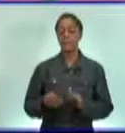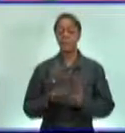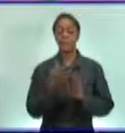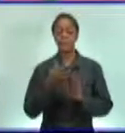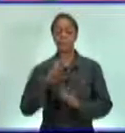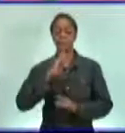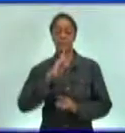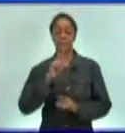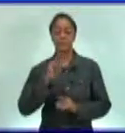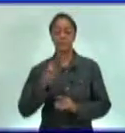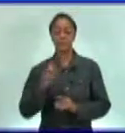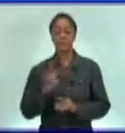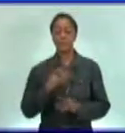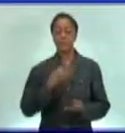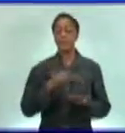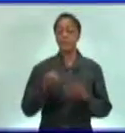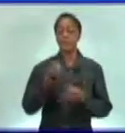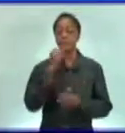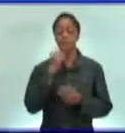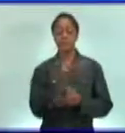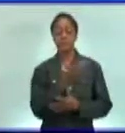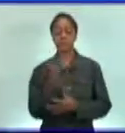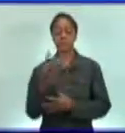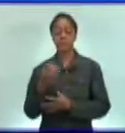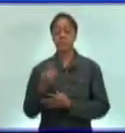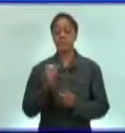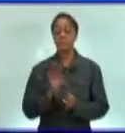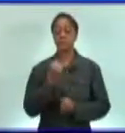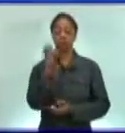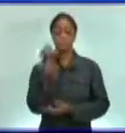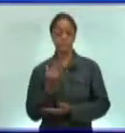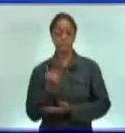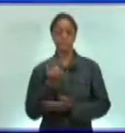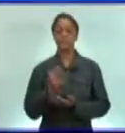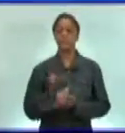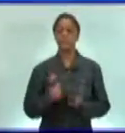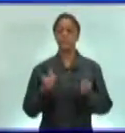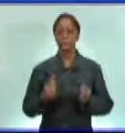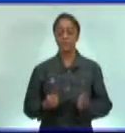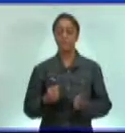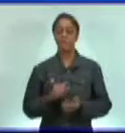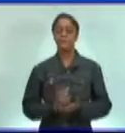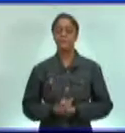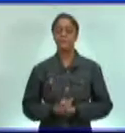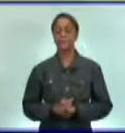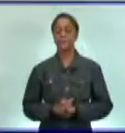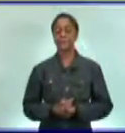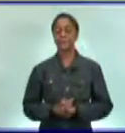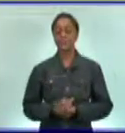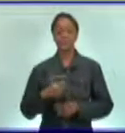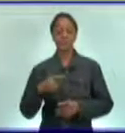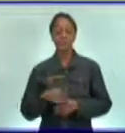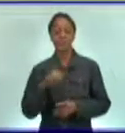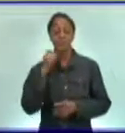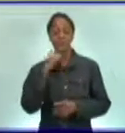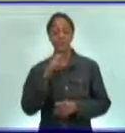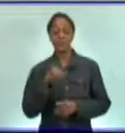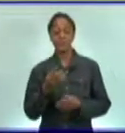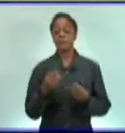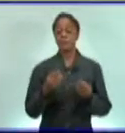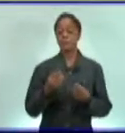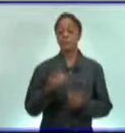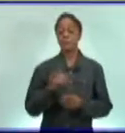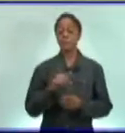celular, que permite que la planta se mantenga de pie, firme, rígida. Además, muchas tienen